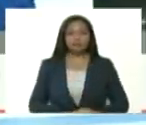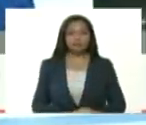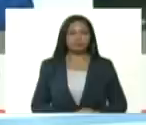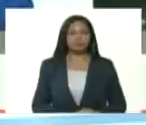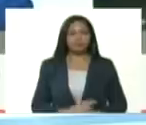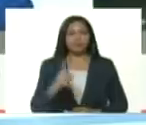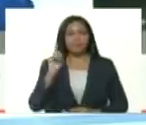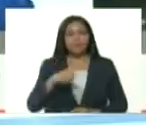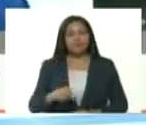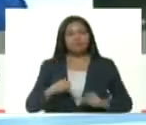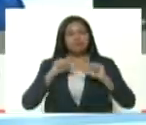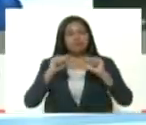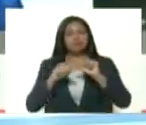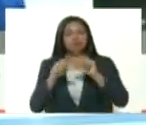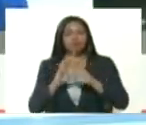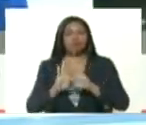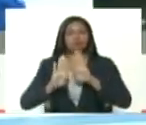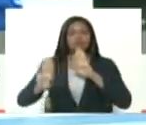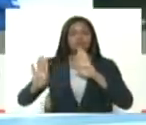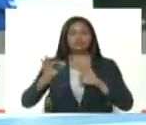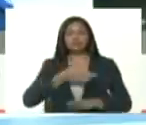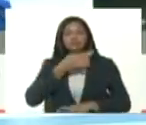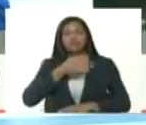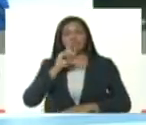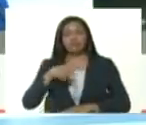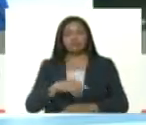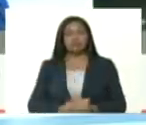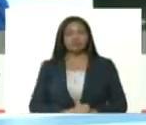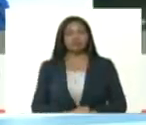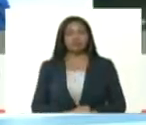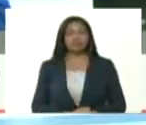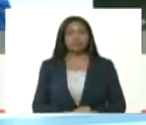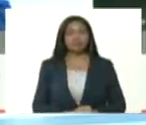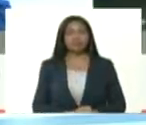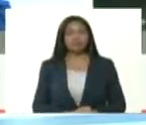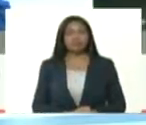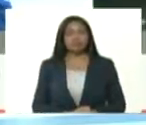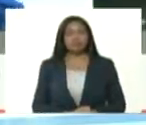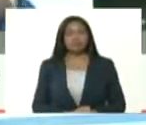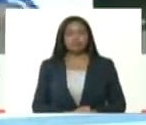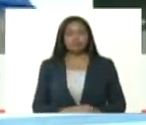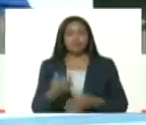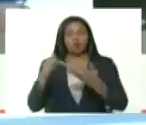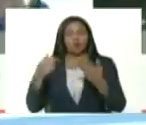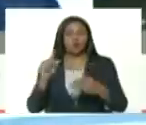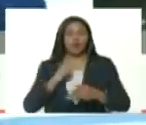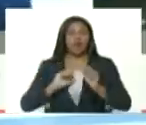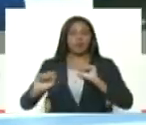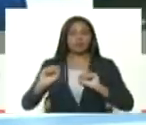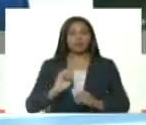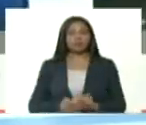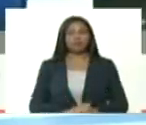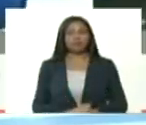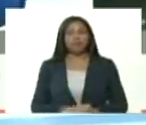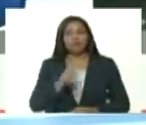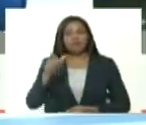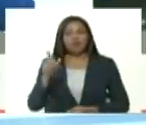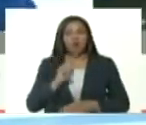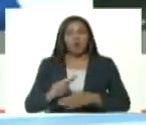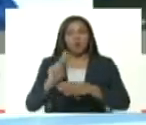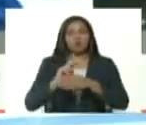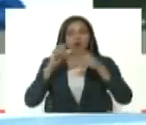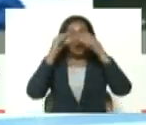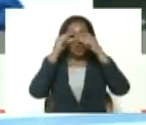inclusive manteniendo la distancia social, evita las partículas. La gente que usa lentes está